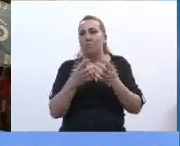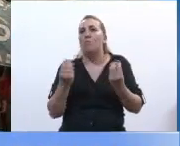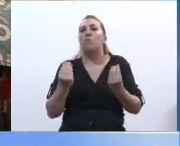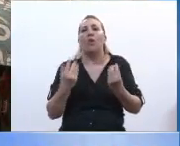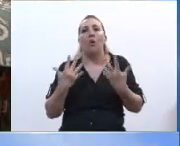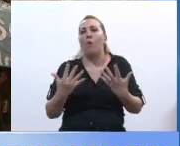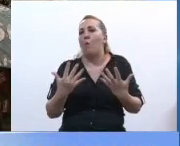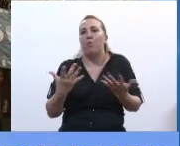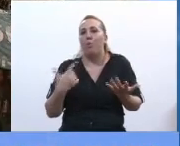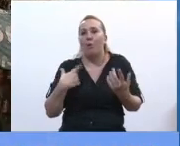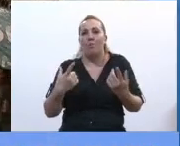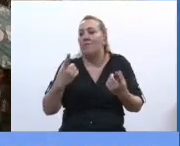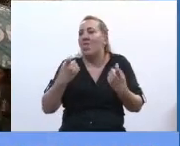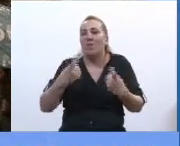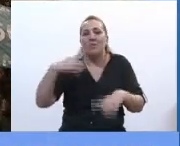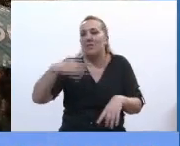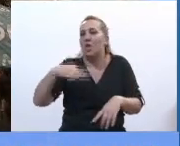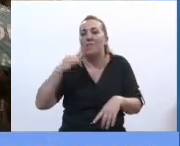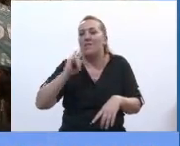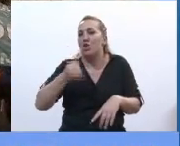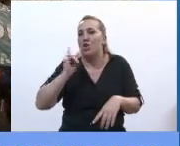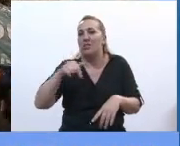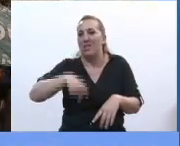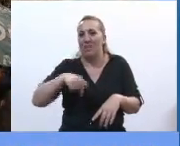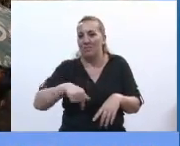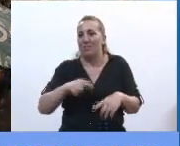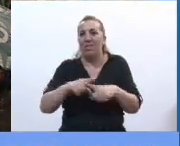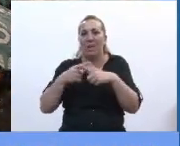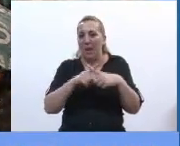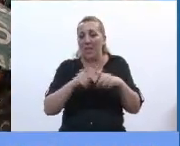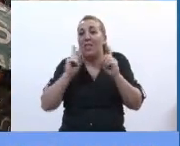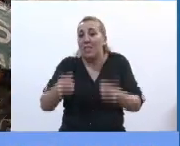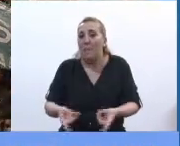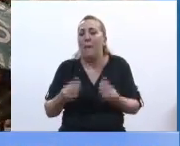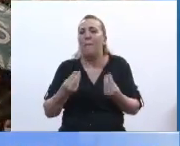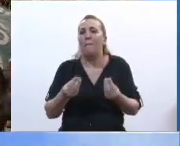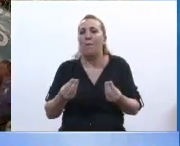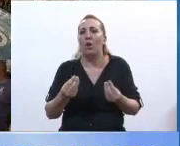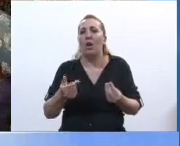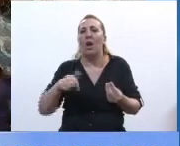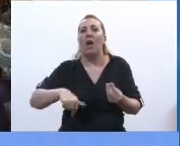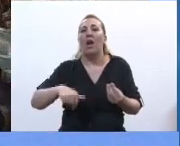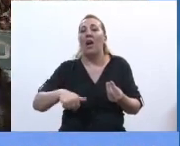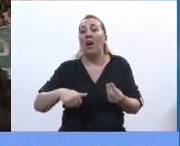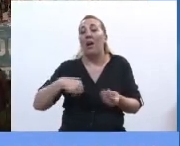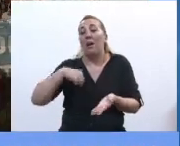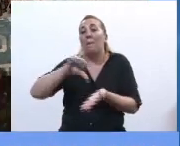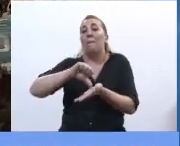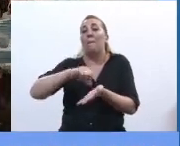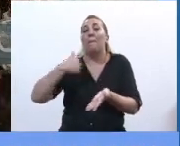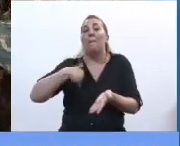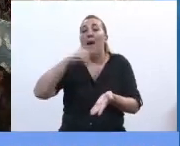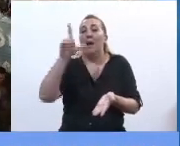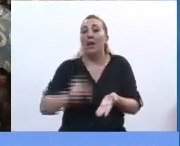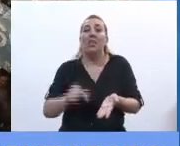de esto pero aparte estamos discutiendo esto porque en definitiva es la argentina en nuestro país es una sociedad en